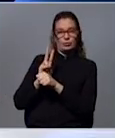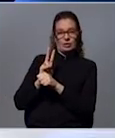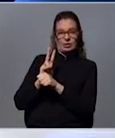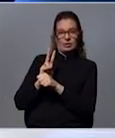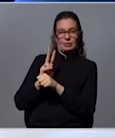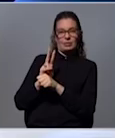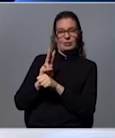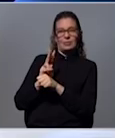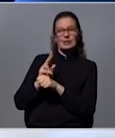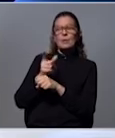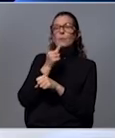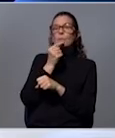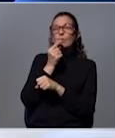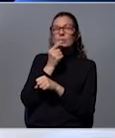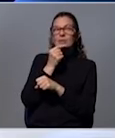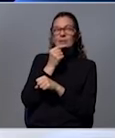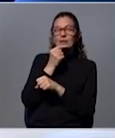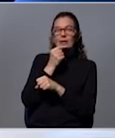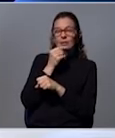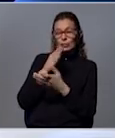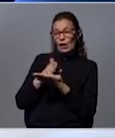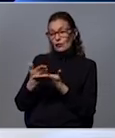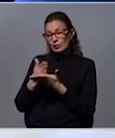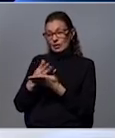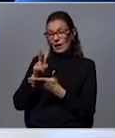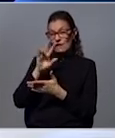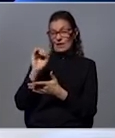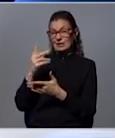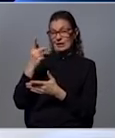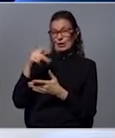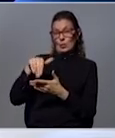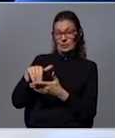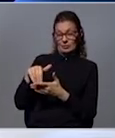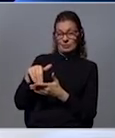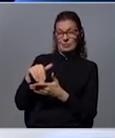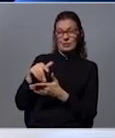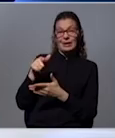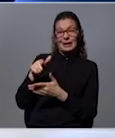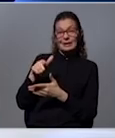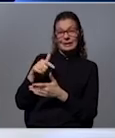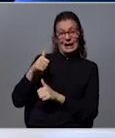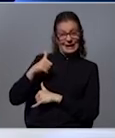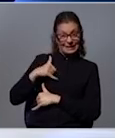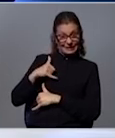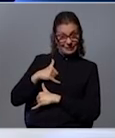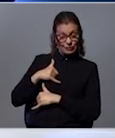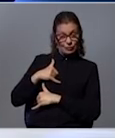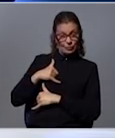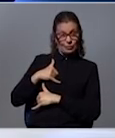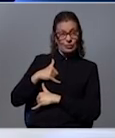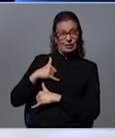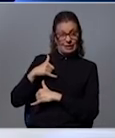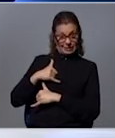nacional sino para hacer de policía porque si no no sería la frontera sólo en 120 kilómetros hay el ejército nacional el